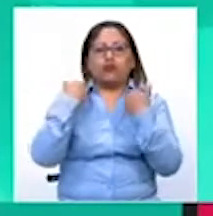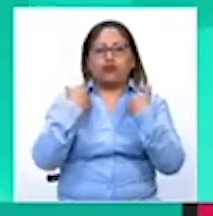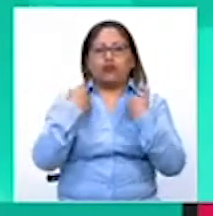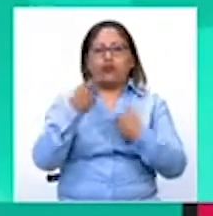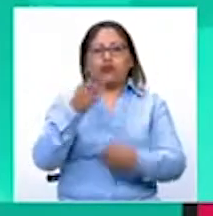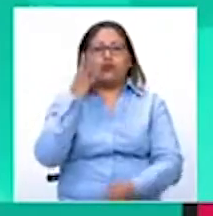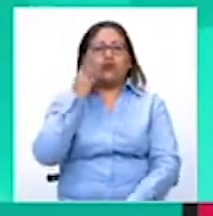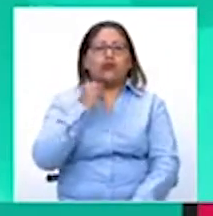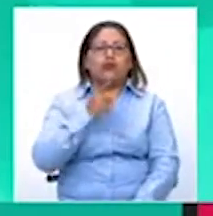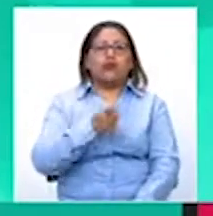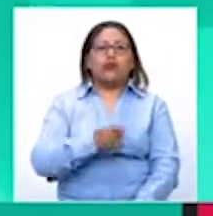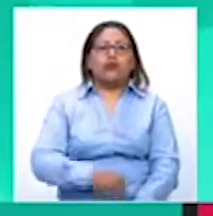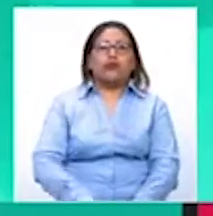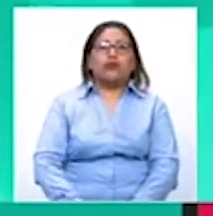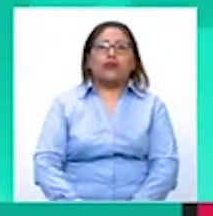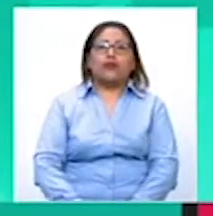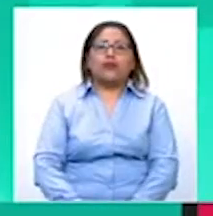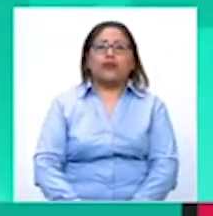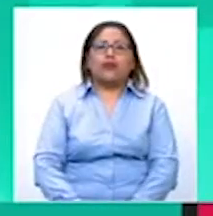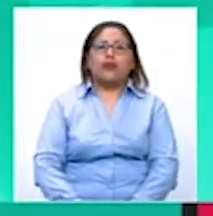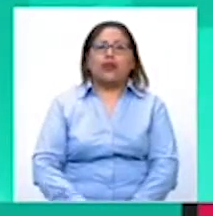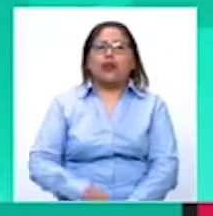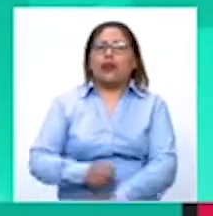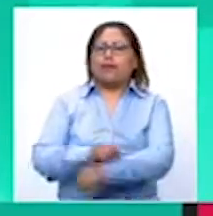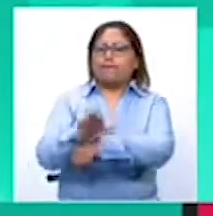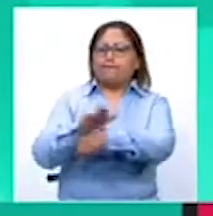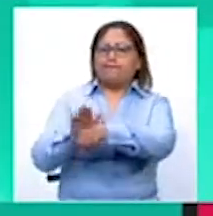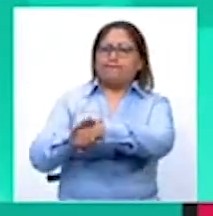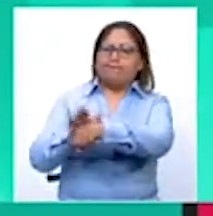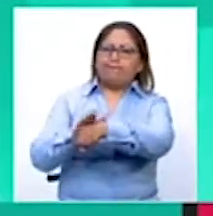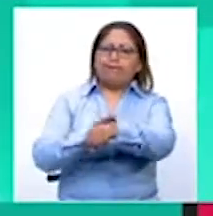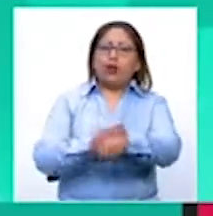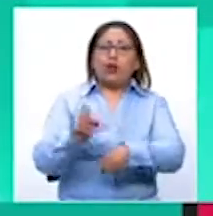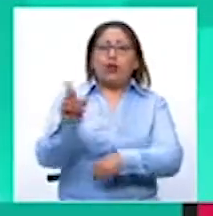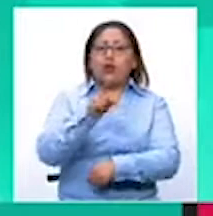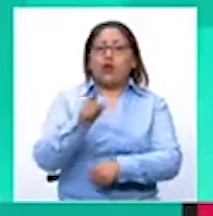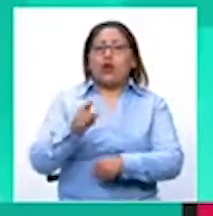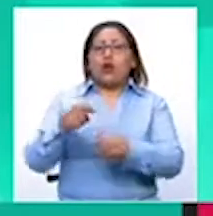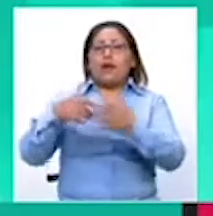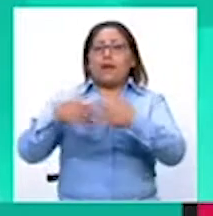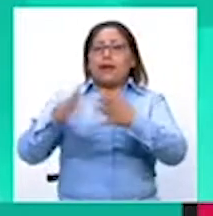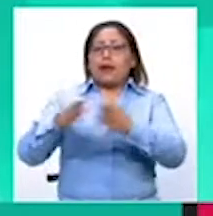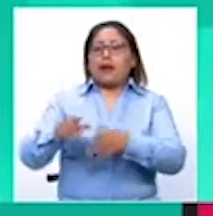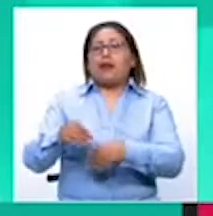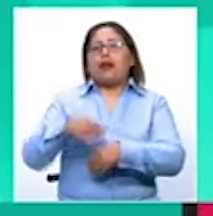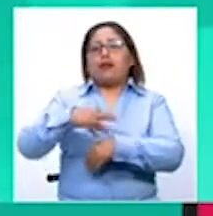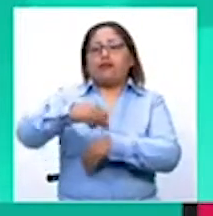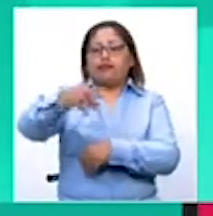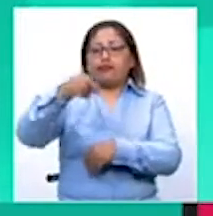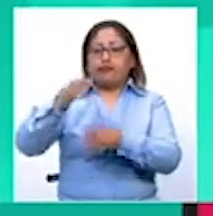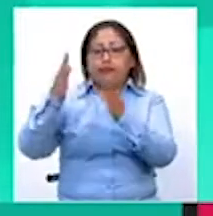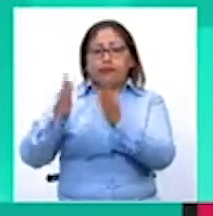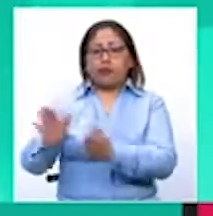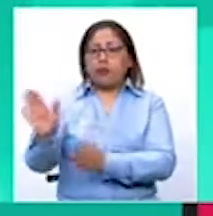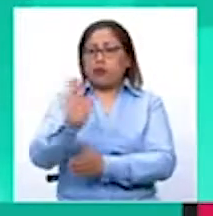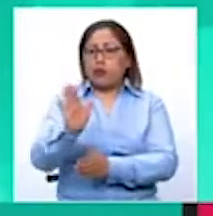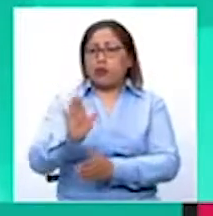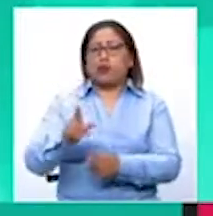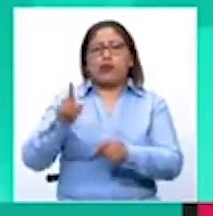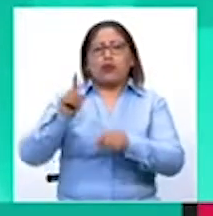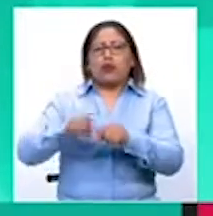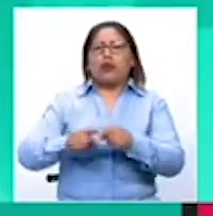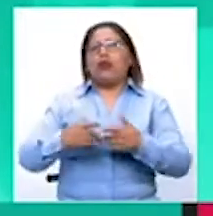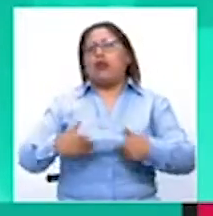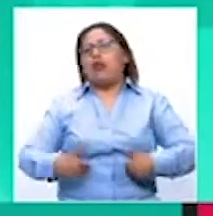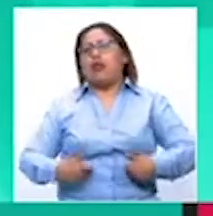dar es que no se sientan abandonados, que prácticamente vamos a retomar lo que es la parte productiva y